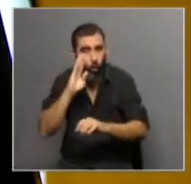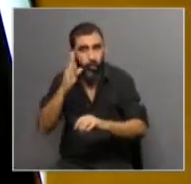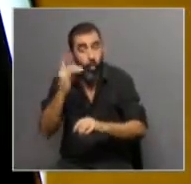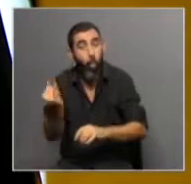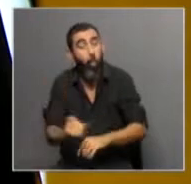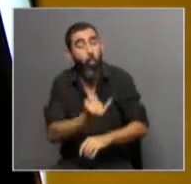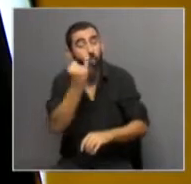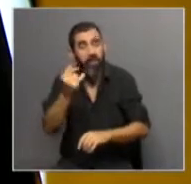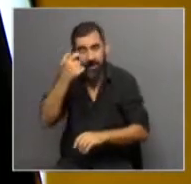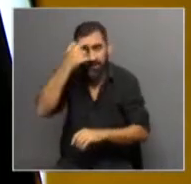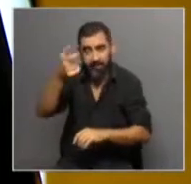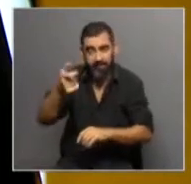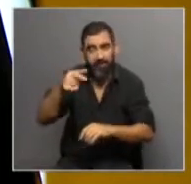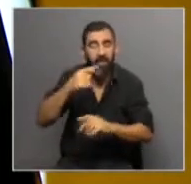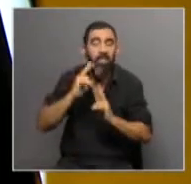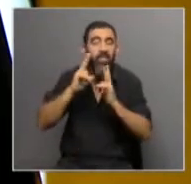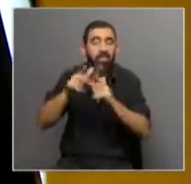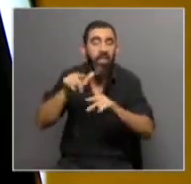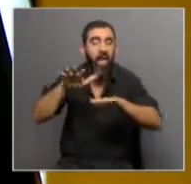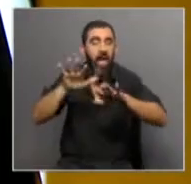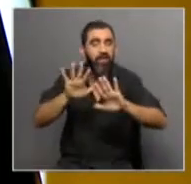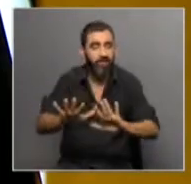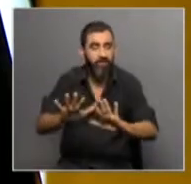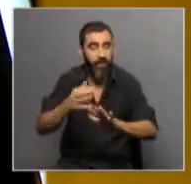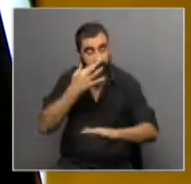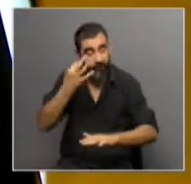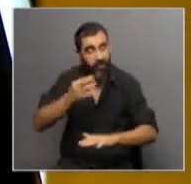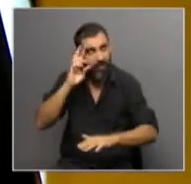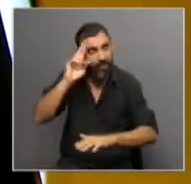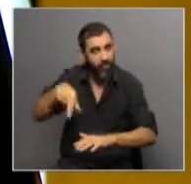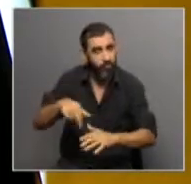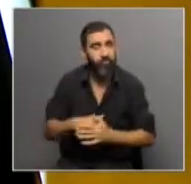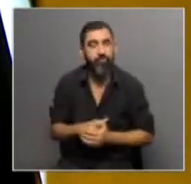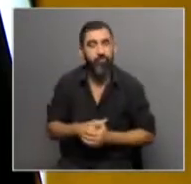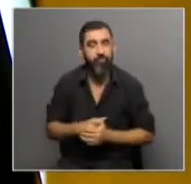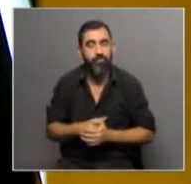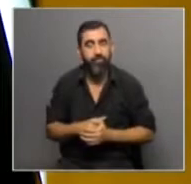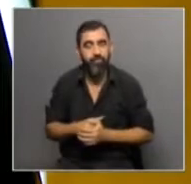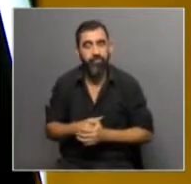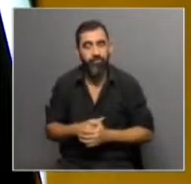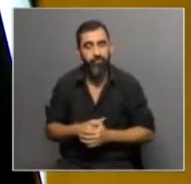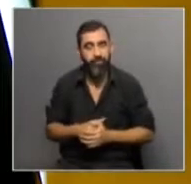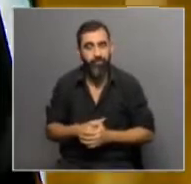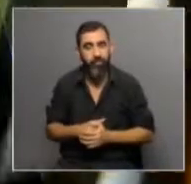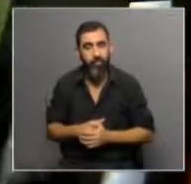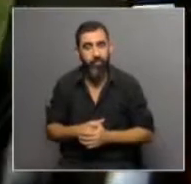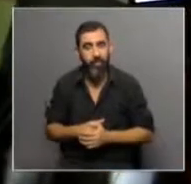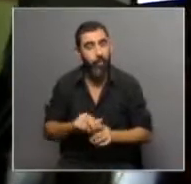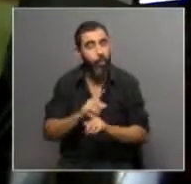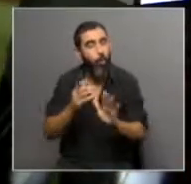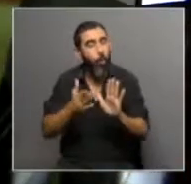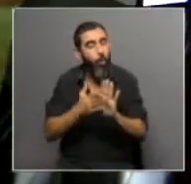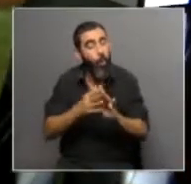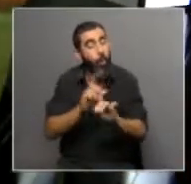día la ciencia y dice, bueno, mira, esto, ¿sabes qué?, era cierto. Bueno, algo de eso hay, no tanto claro, para probar la leyenda,